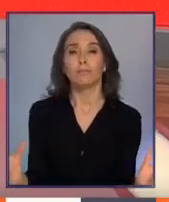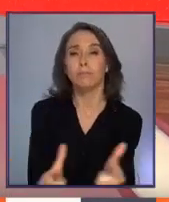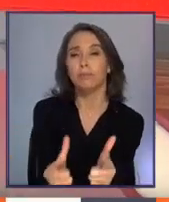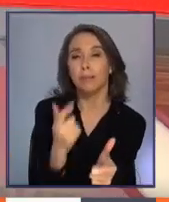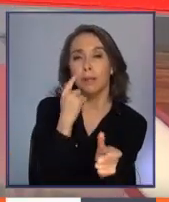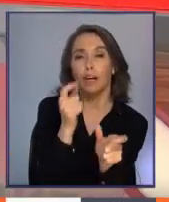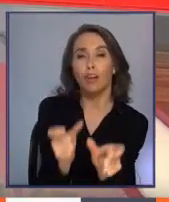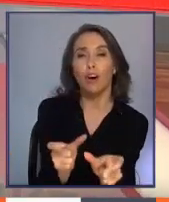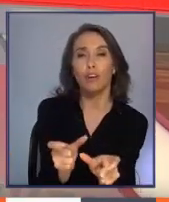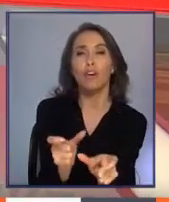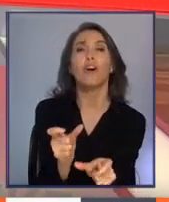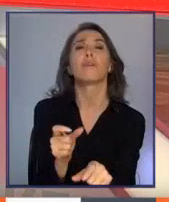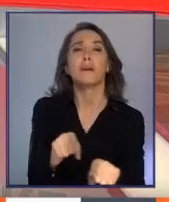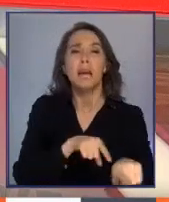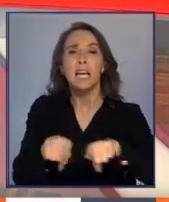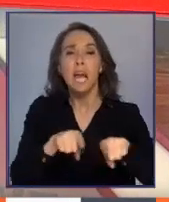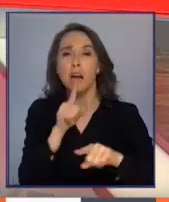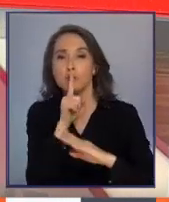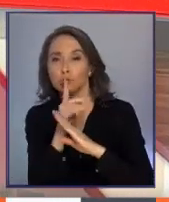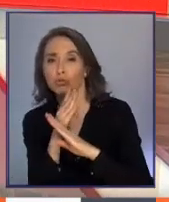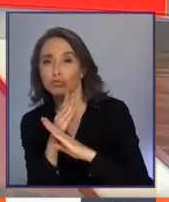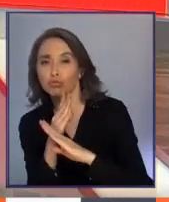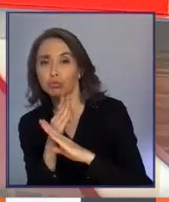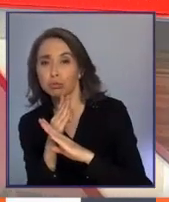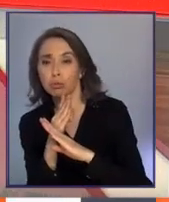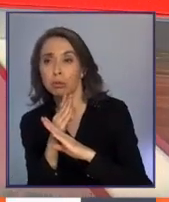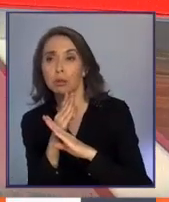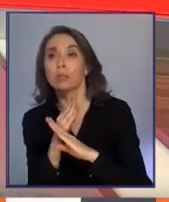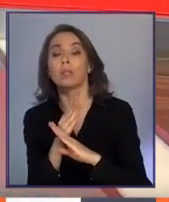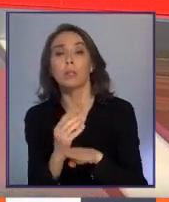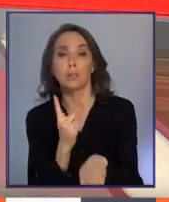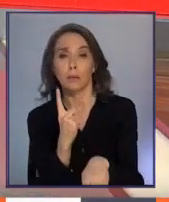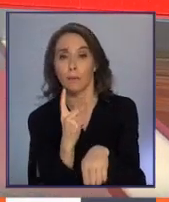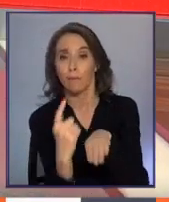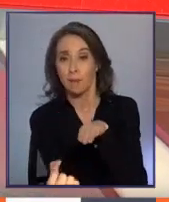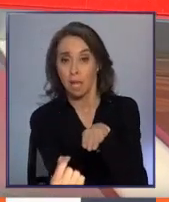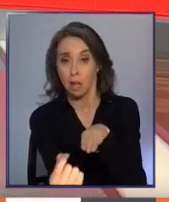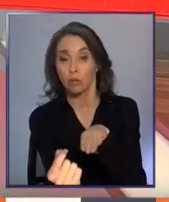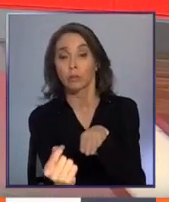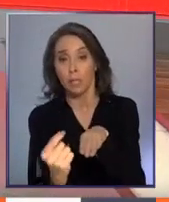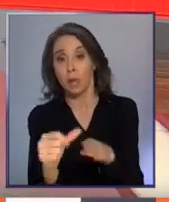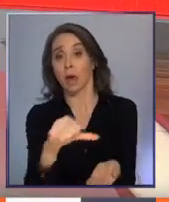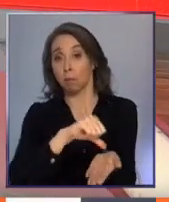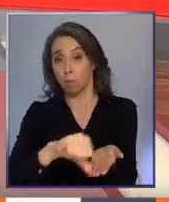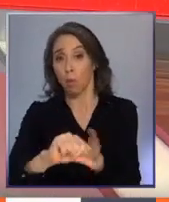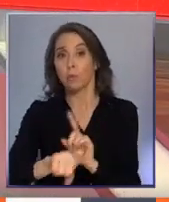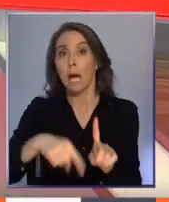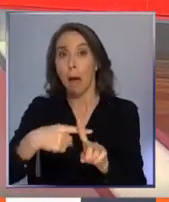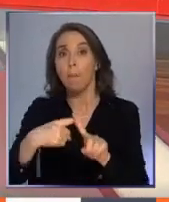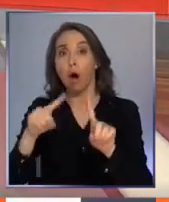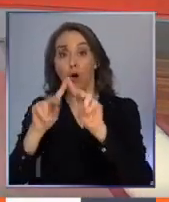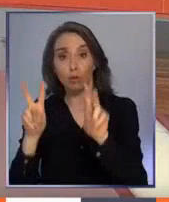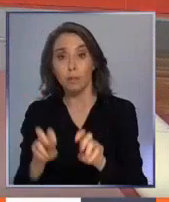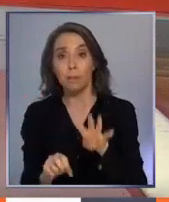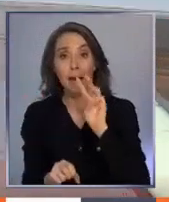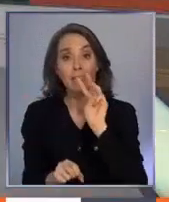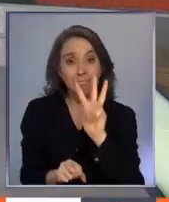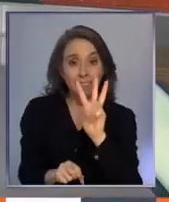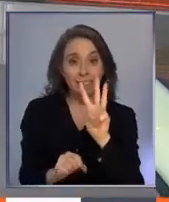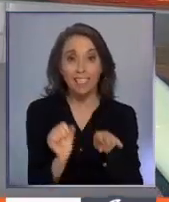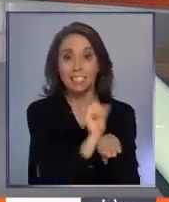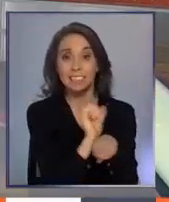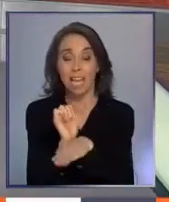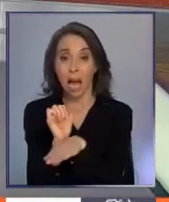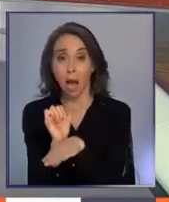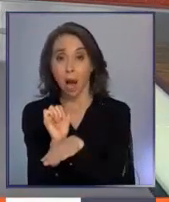controlar carreras clandestinas. Esta vez, no solo la velocidad ameritaba una infracción. Claro, porque tres autos que habían sido